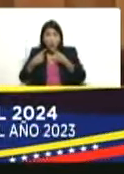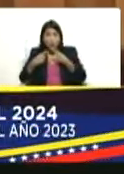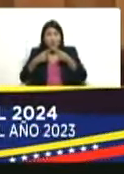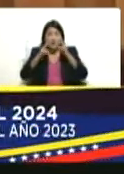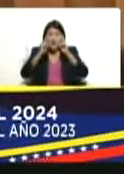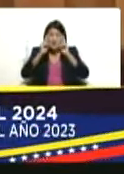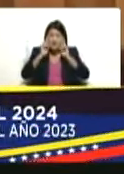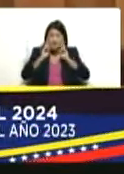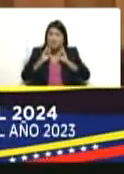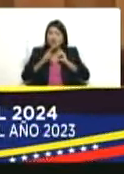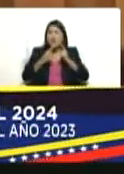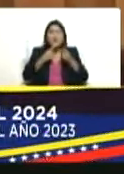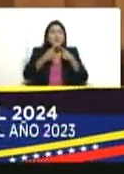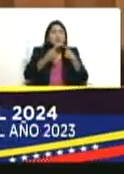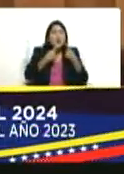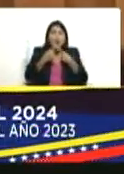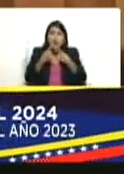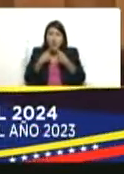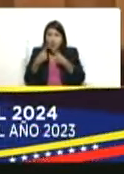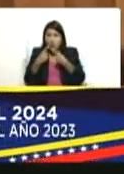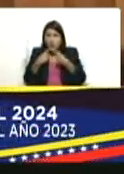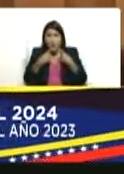impecable,